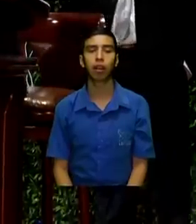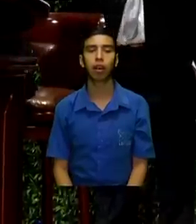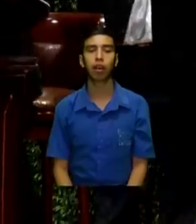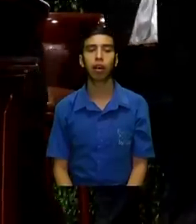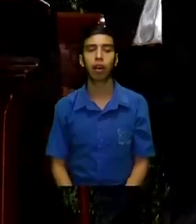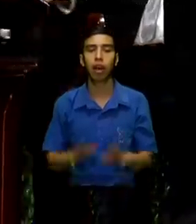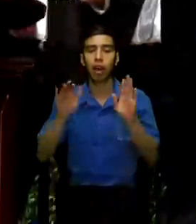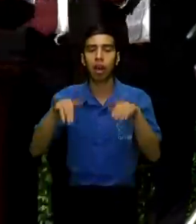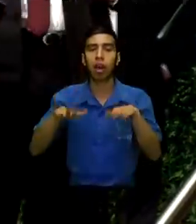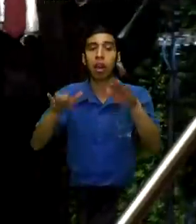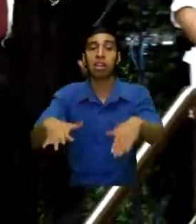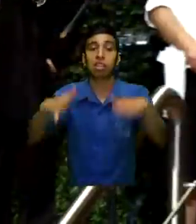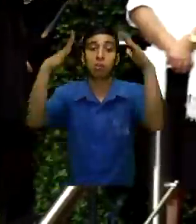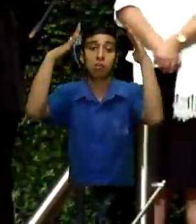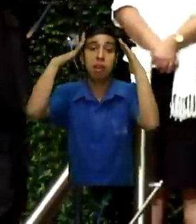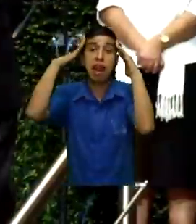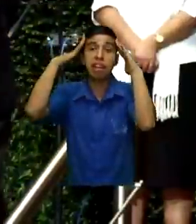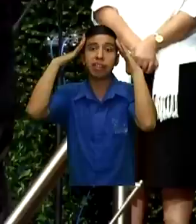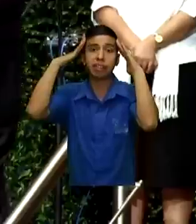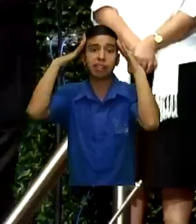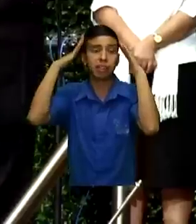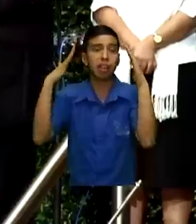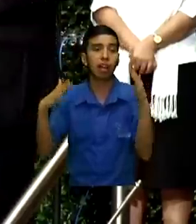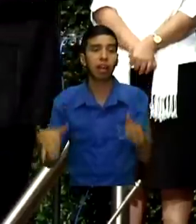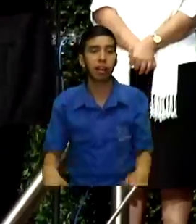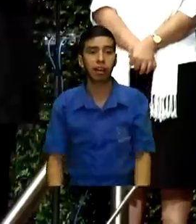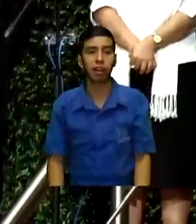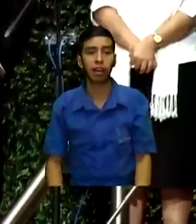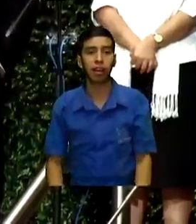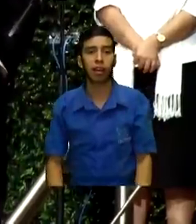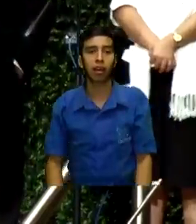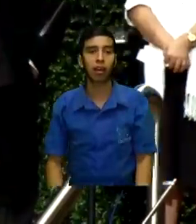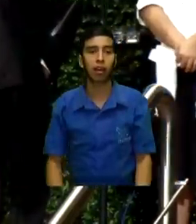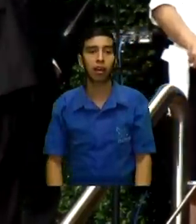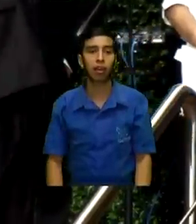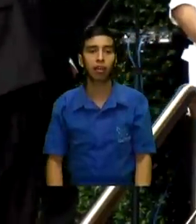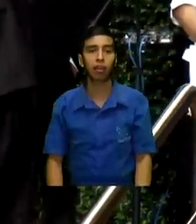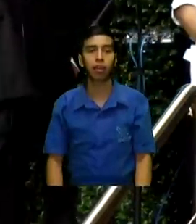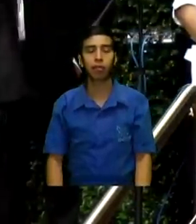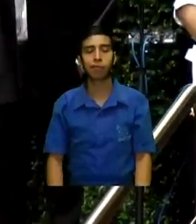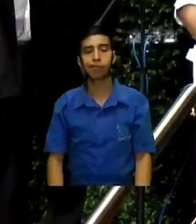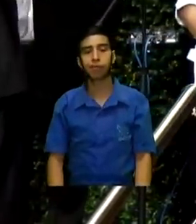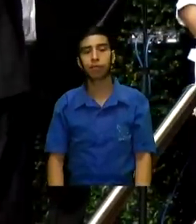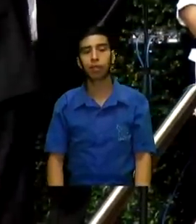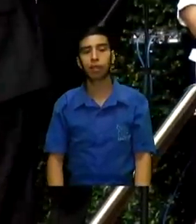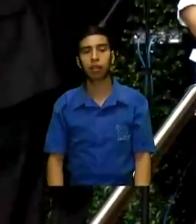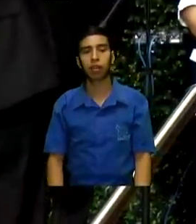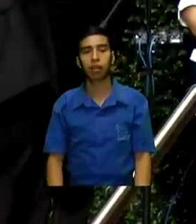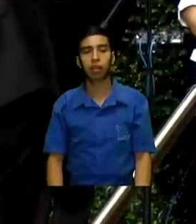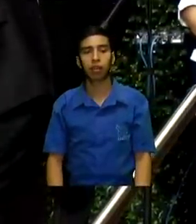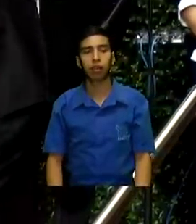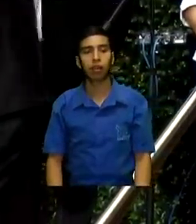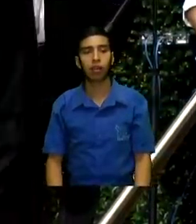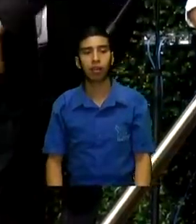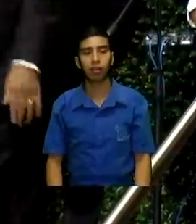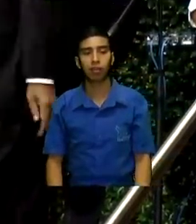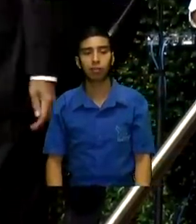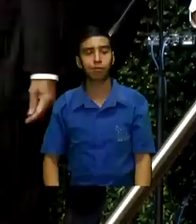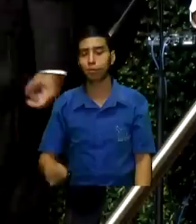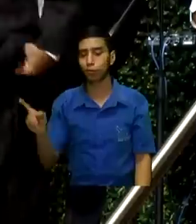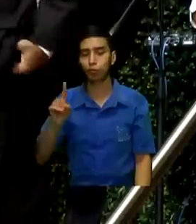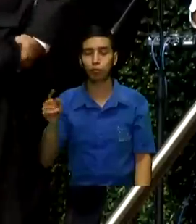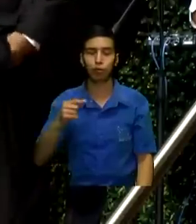Va la gente a las playas, hermano. Bueno, ahora no, ni siquiera hay que ir a la playa para